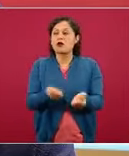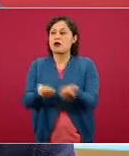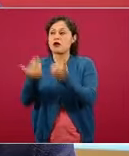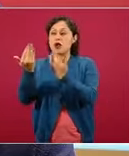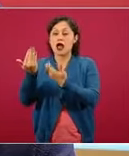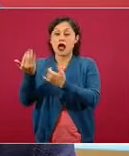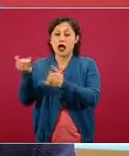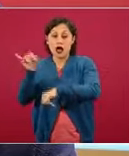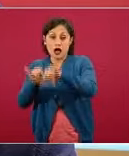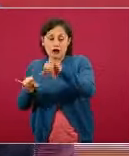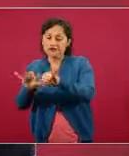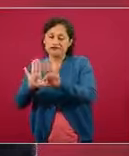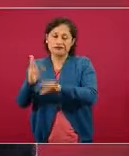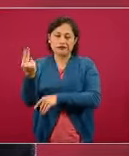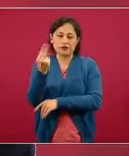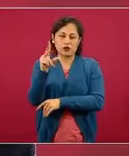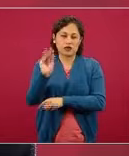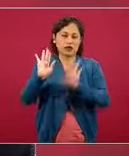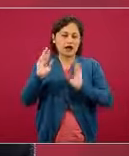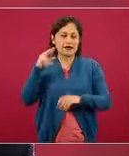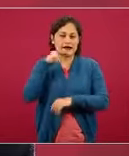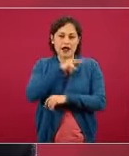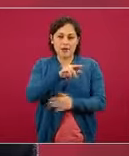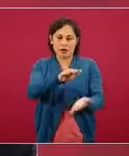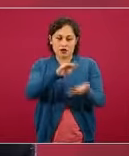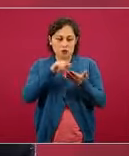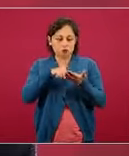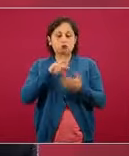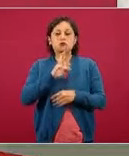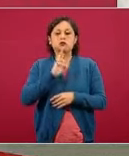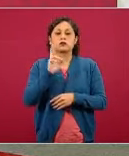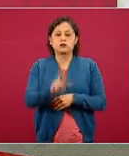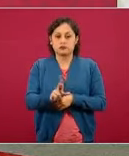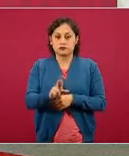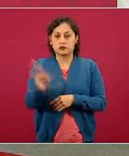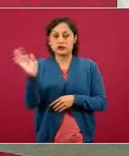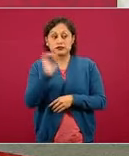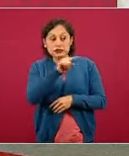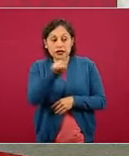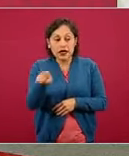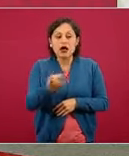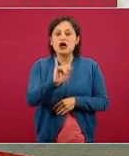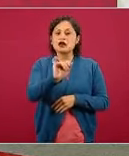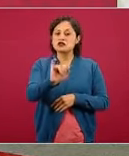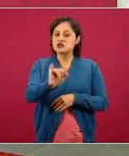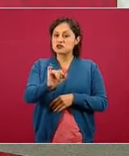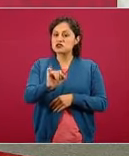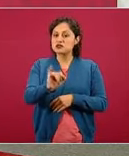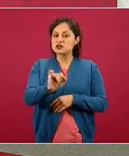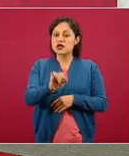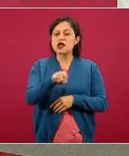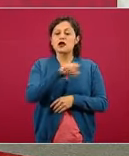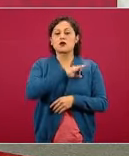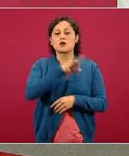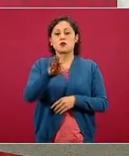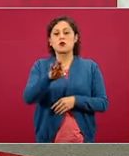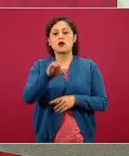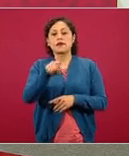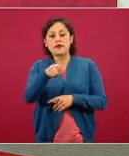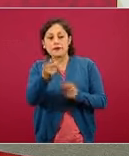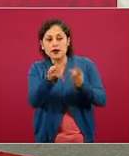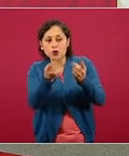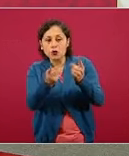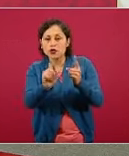a ningún laboratorio y de encontrarse un caso puede hacerse el estudio y seguimiento de los contactos y